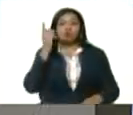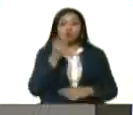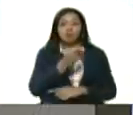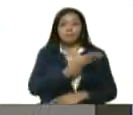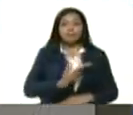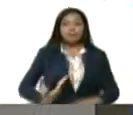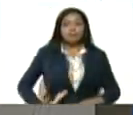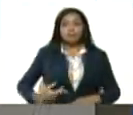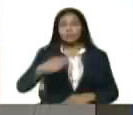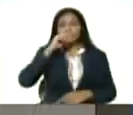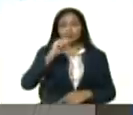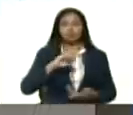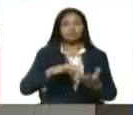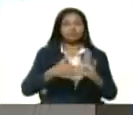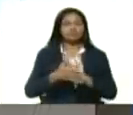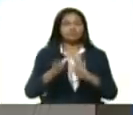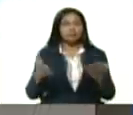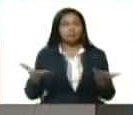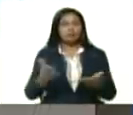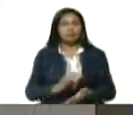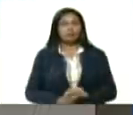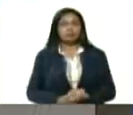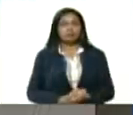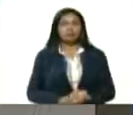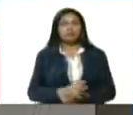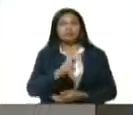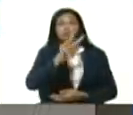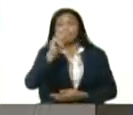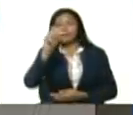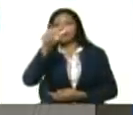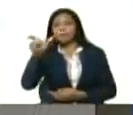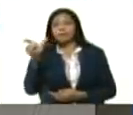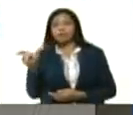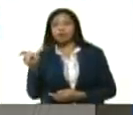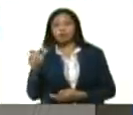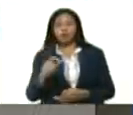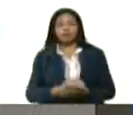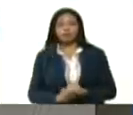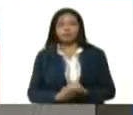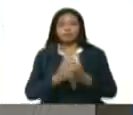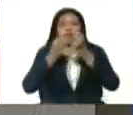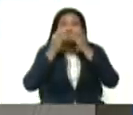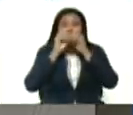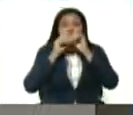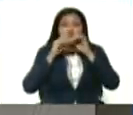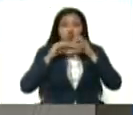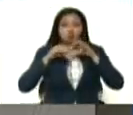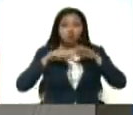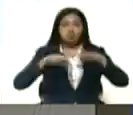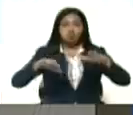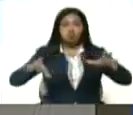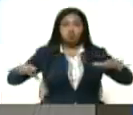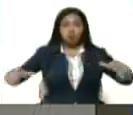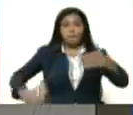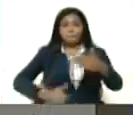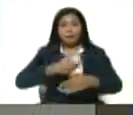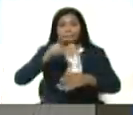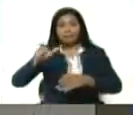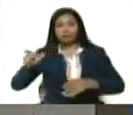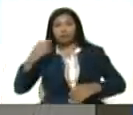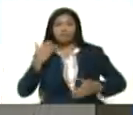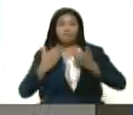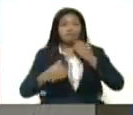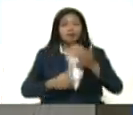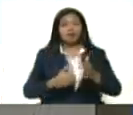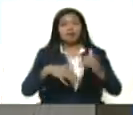Maduro, pues estos 20 casos, a su vez, hubieran infectado cada uno entre